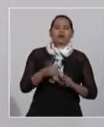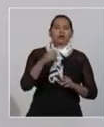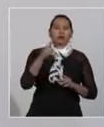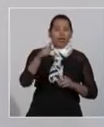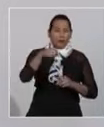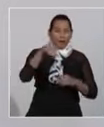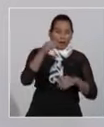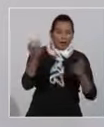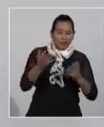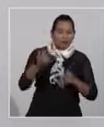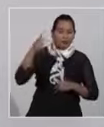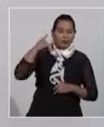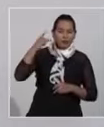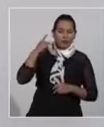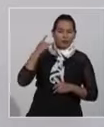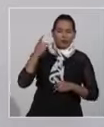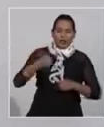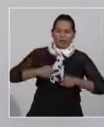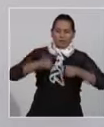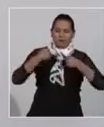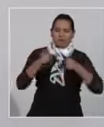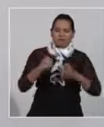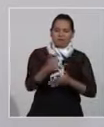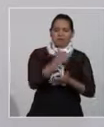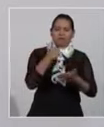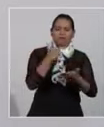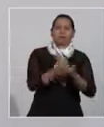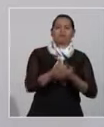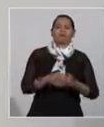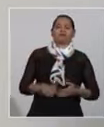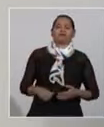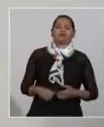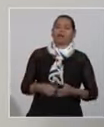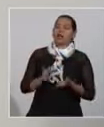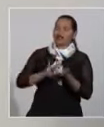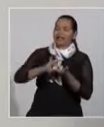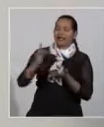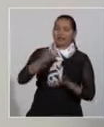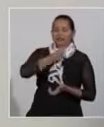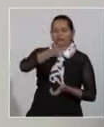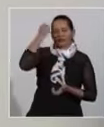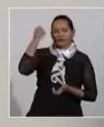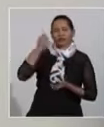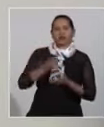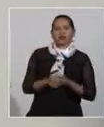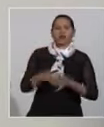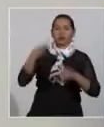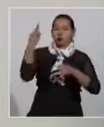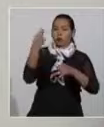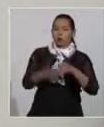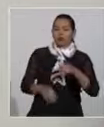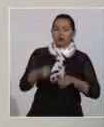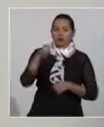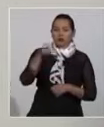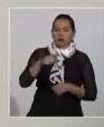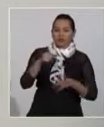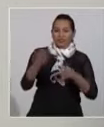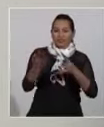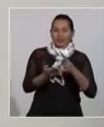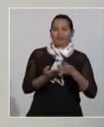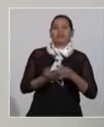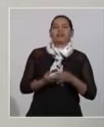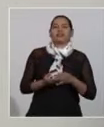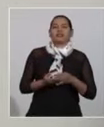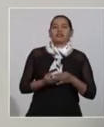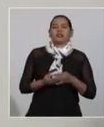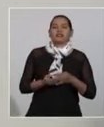dé gusto vivir y no vivamos con miedo. Gracias, candidato. Por último, en este bloque de réplicas,